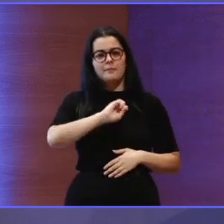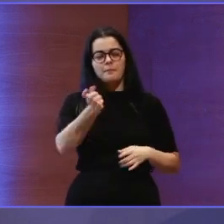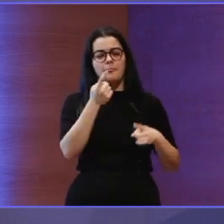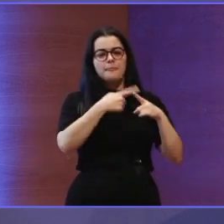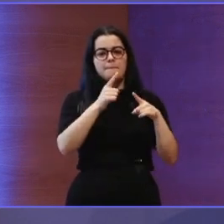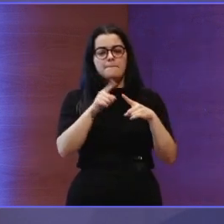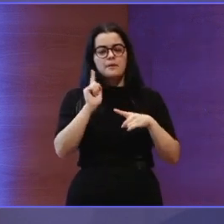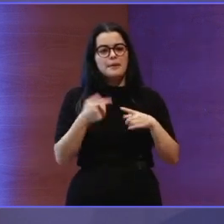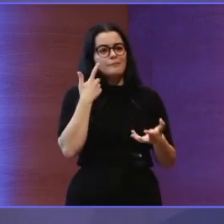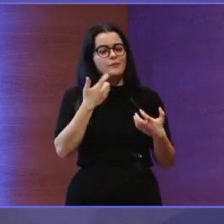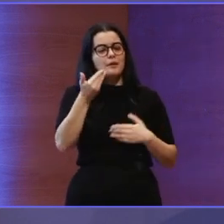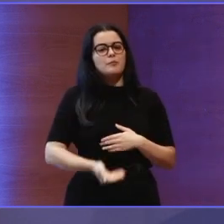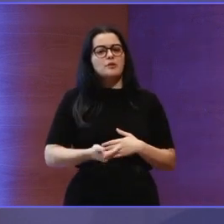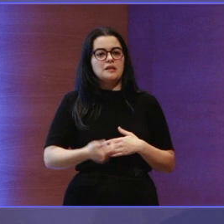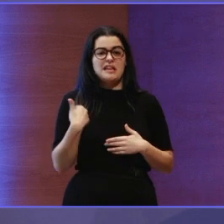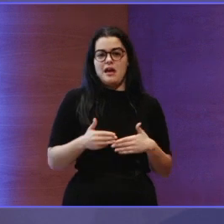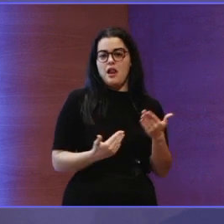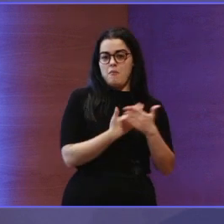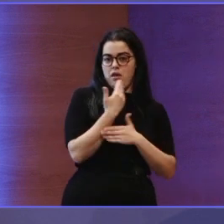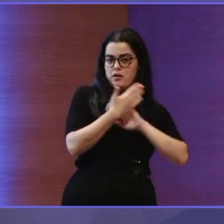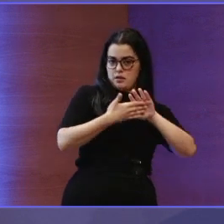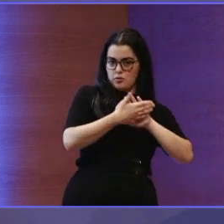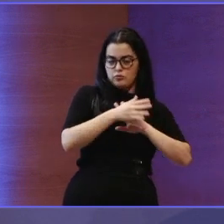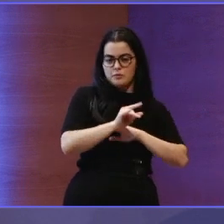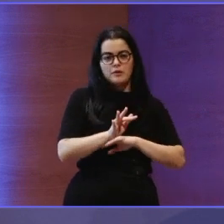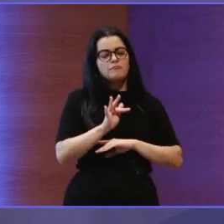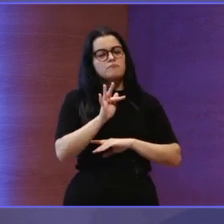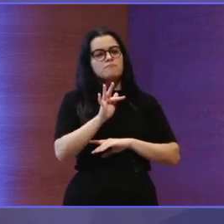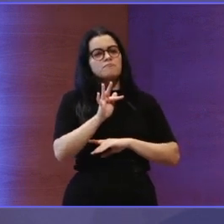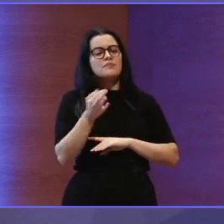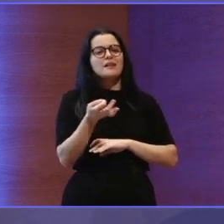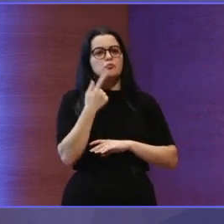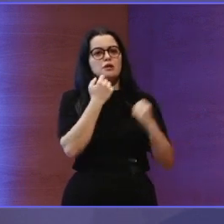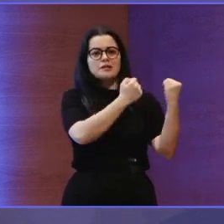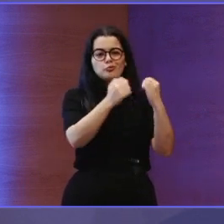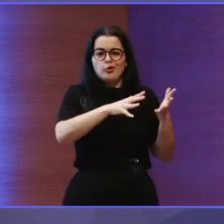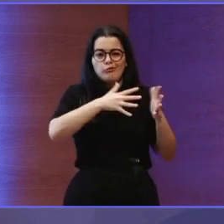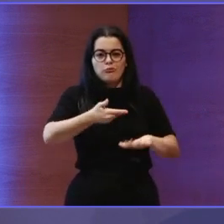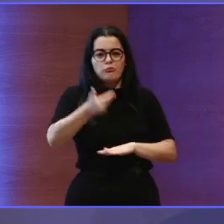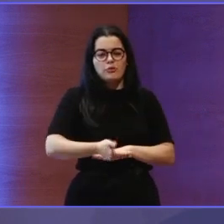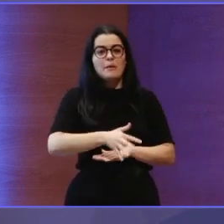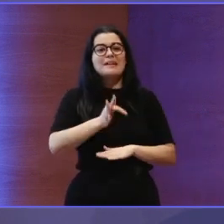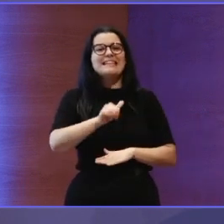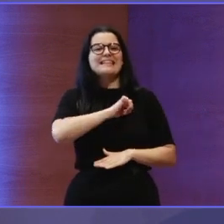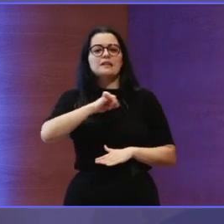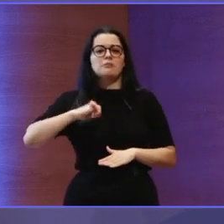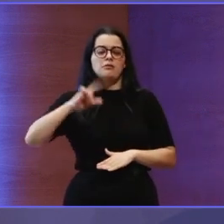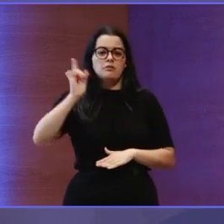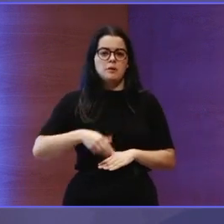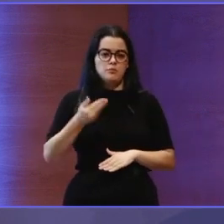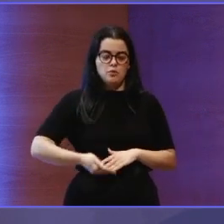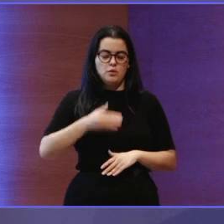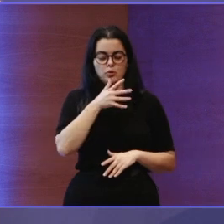creo que hay que destacar se ha destacado por la mañana pero es la importancia de la institucionalización y la importancia de la independencia porque estamos